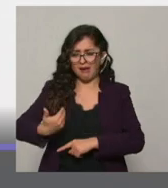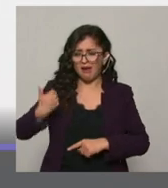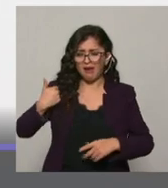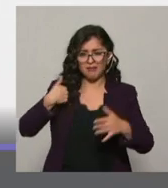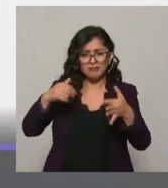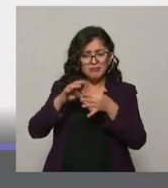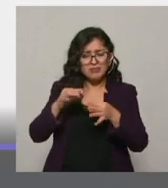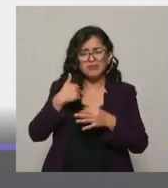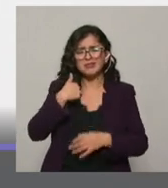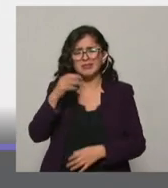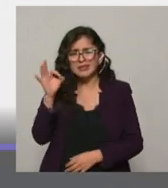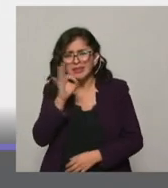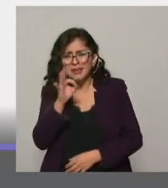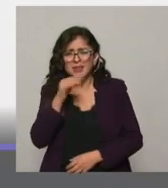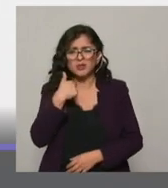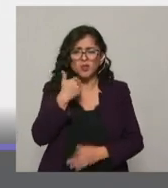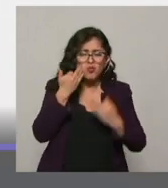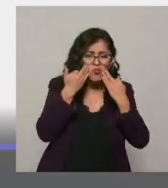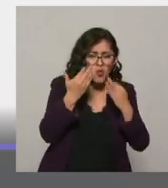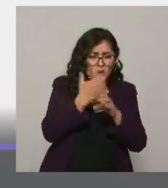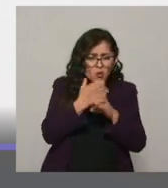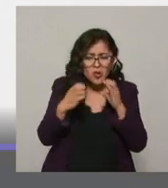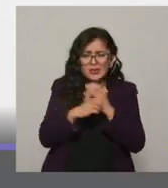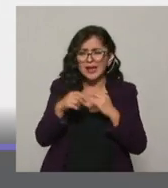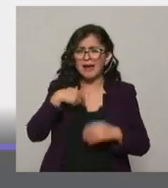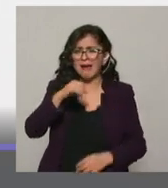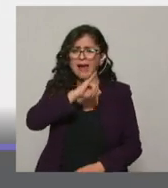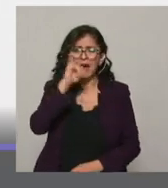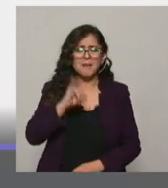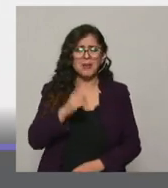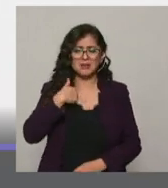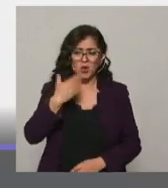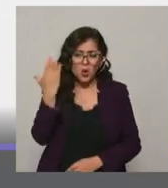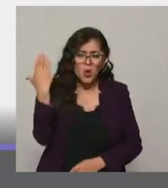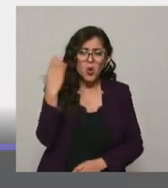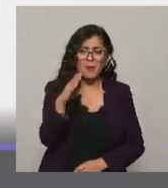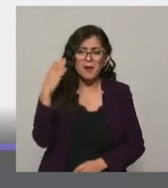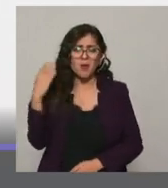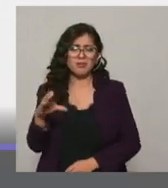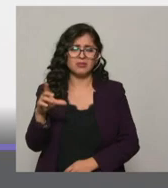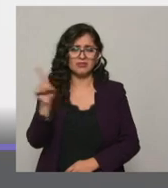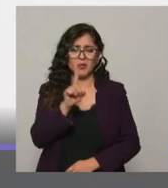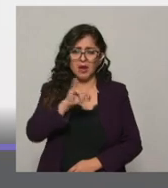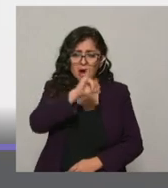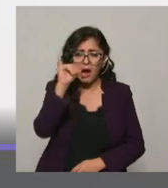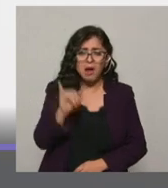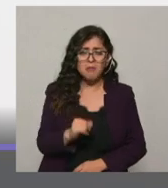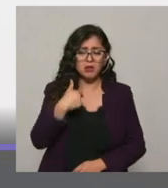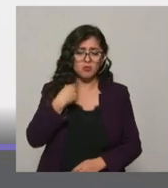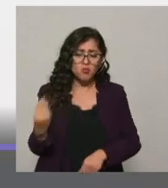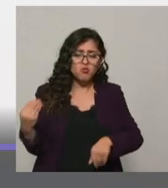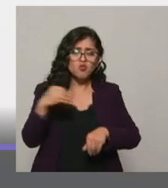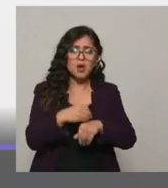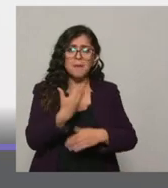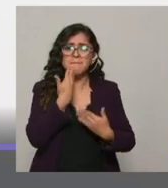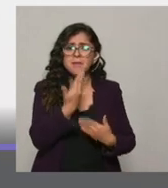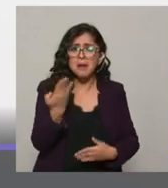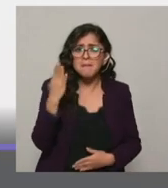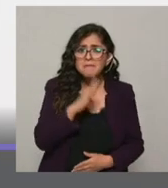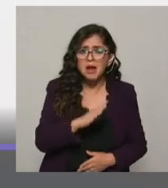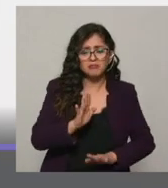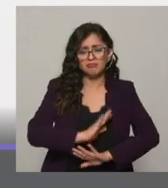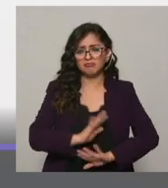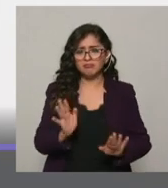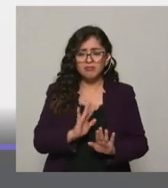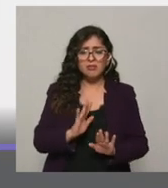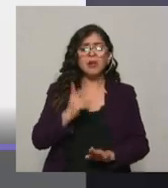a lo mejor voy a ver cosas que nunca voy a compartir, pero que jamás voy a descalificar, ¿no? Claro. Y